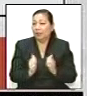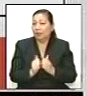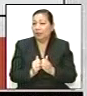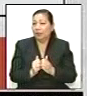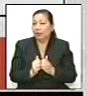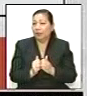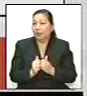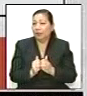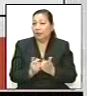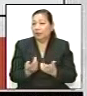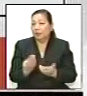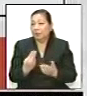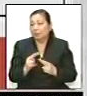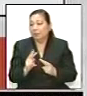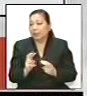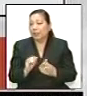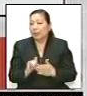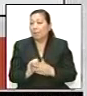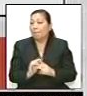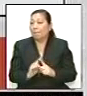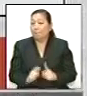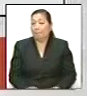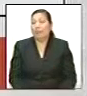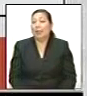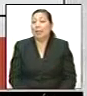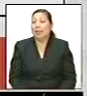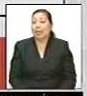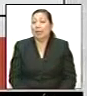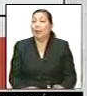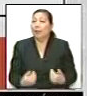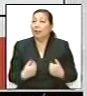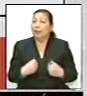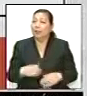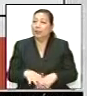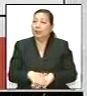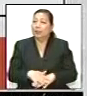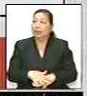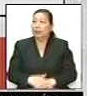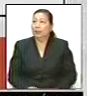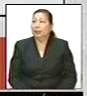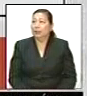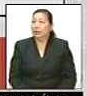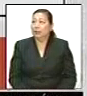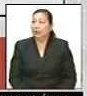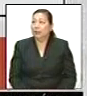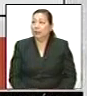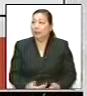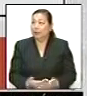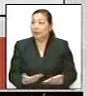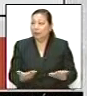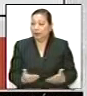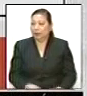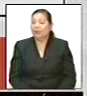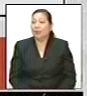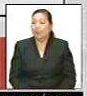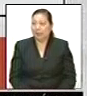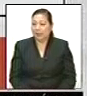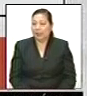nuestras intenciones pero tenemos un plan de trabajo que poco a poco estamos desarrollando